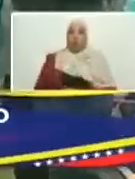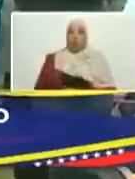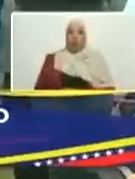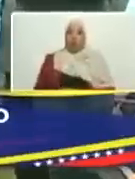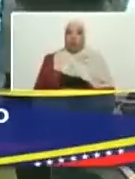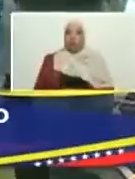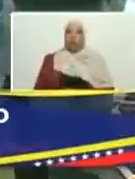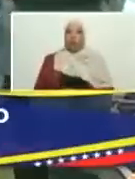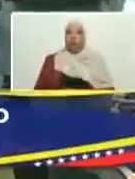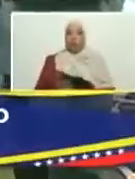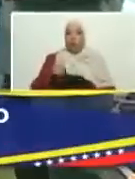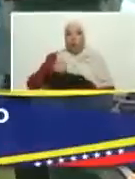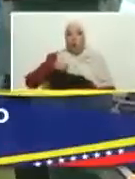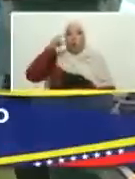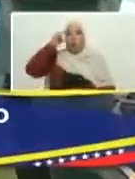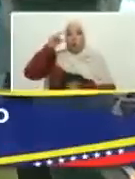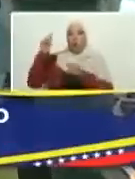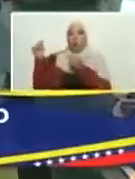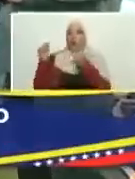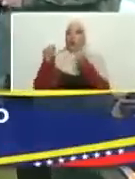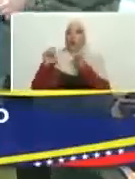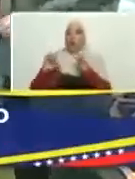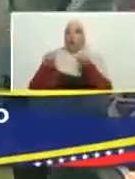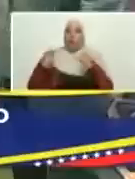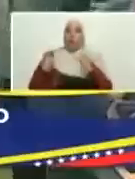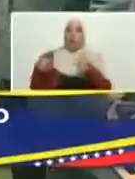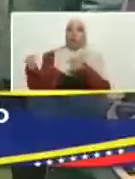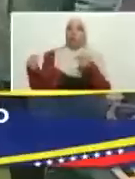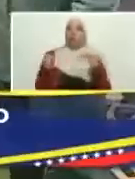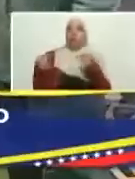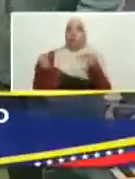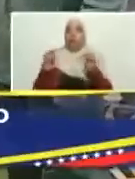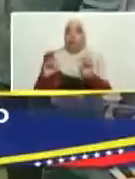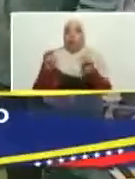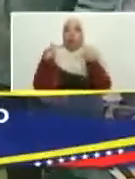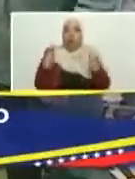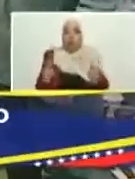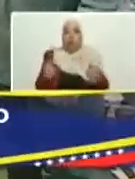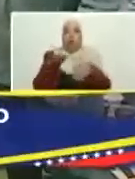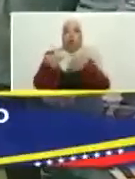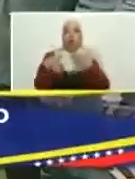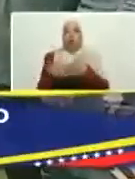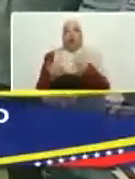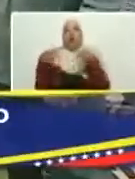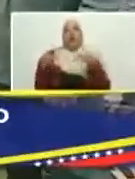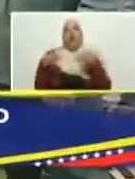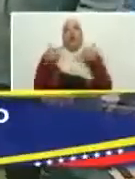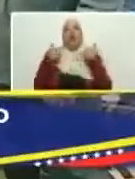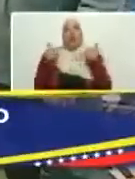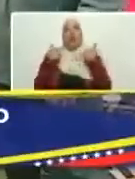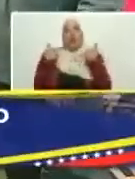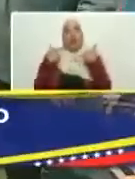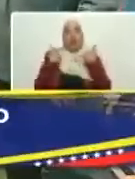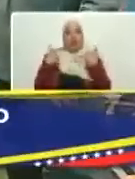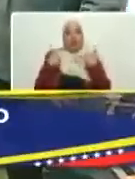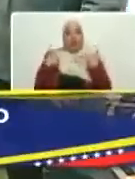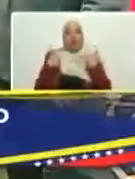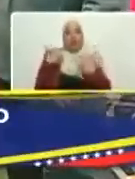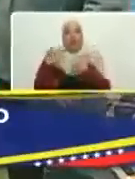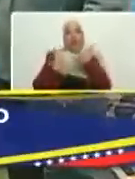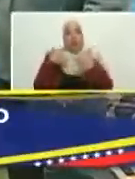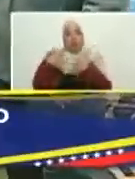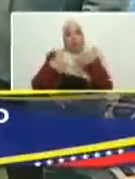Y a partir del día de hoy comenzamos con una reforestación en todas aquellas áreas que han sido afectadas de alguna manera por la actividad